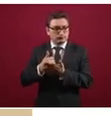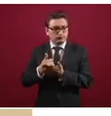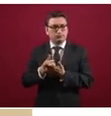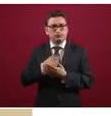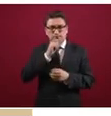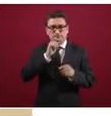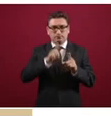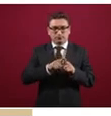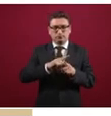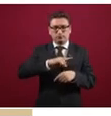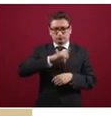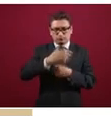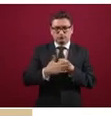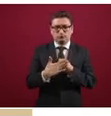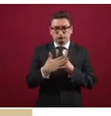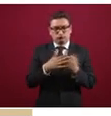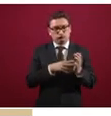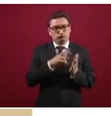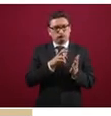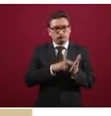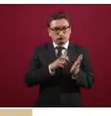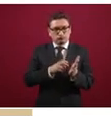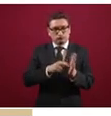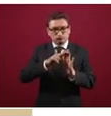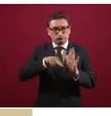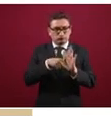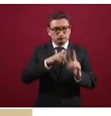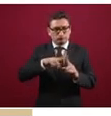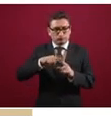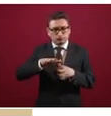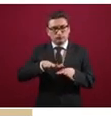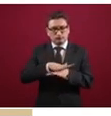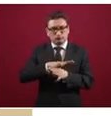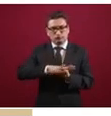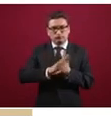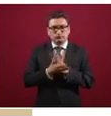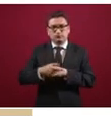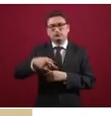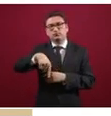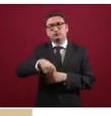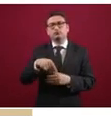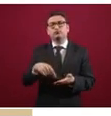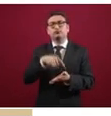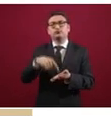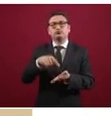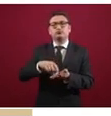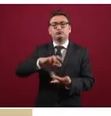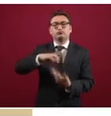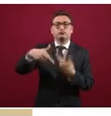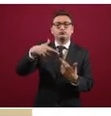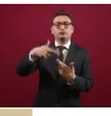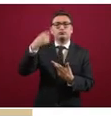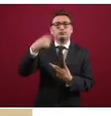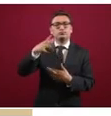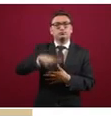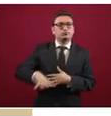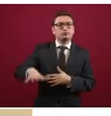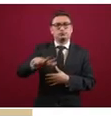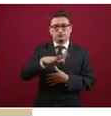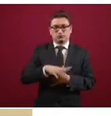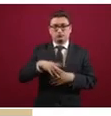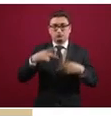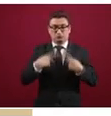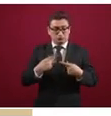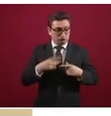reformas normativas que sean pertinentes se convierta en un centro regional de identificación de